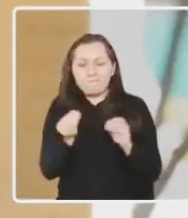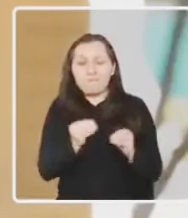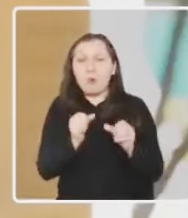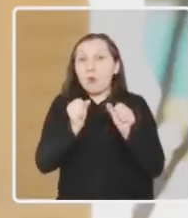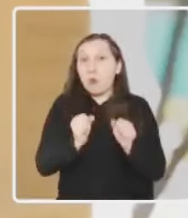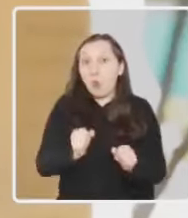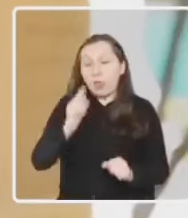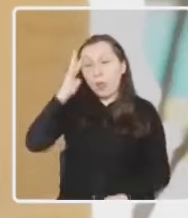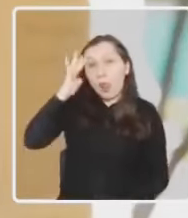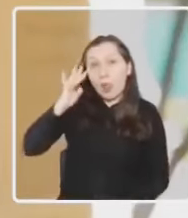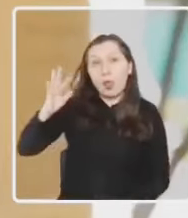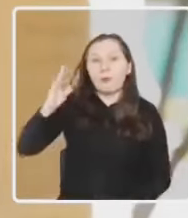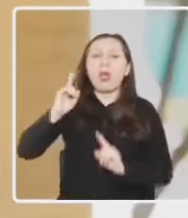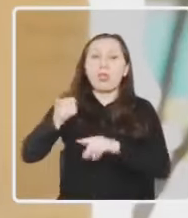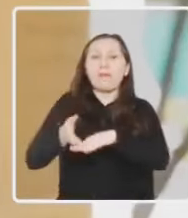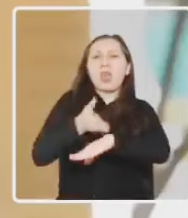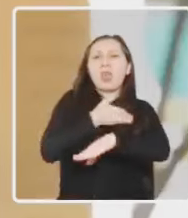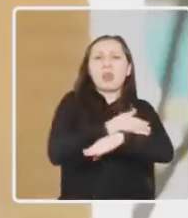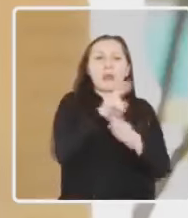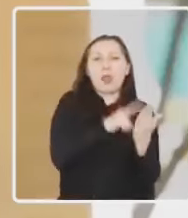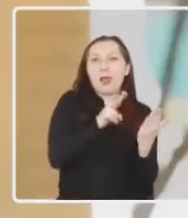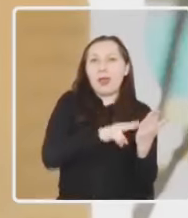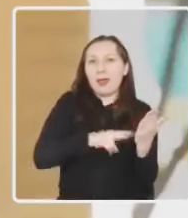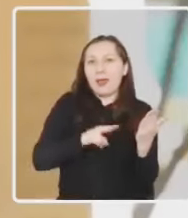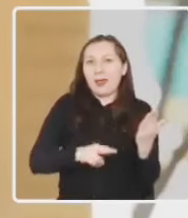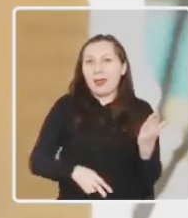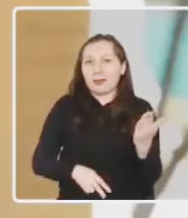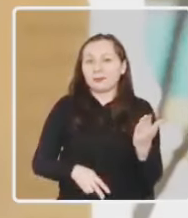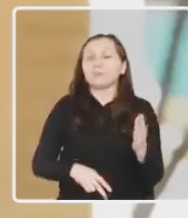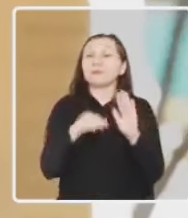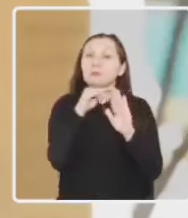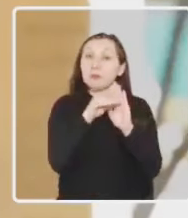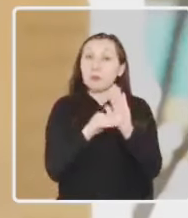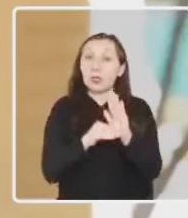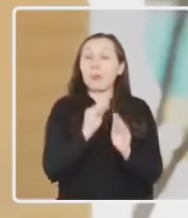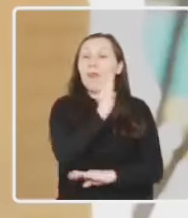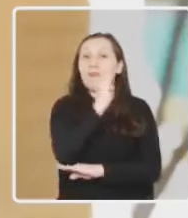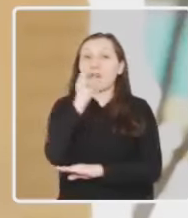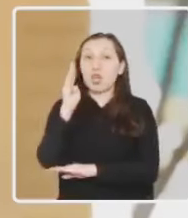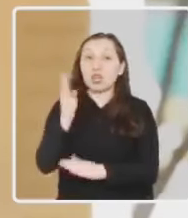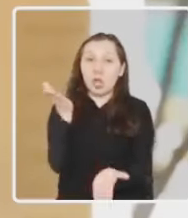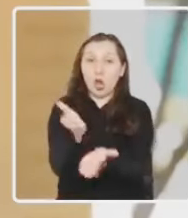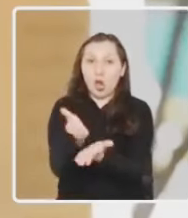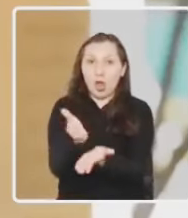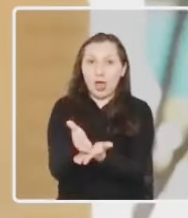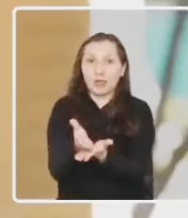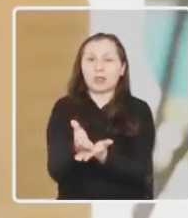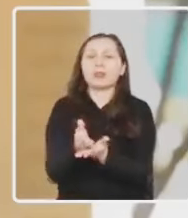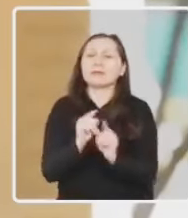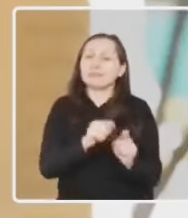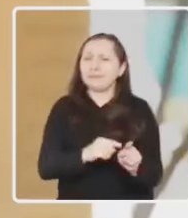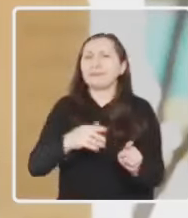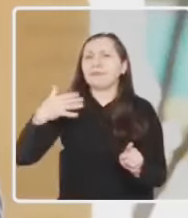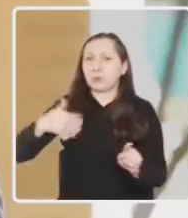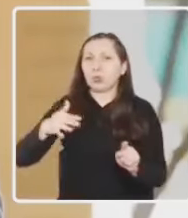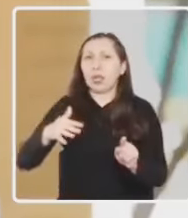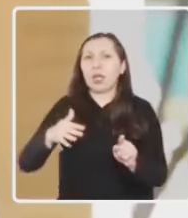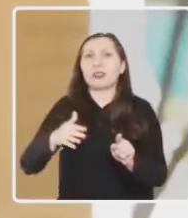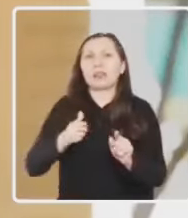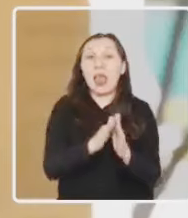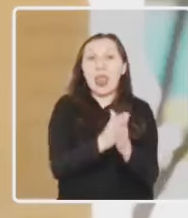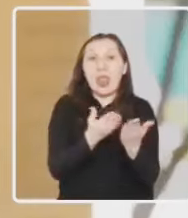poder imaginar, en algún momento leyeron. El programa de bibliotecas escolares ha sido fundamental para extender